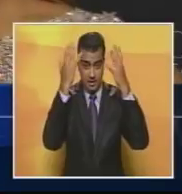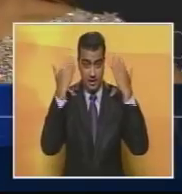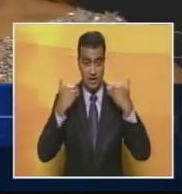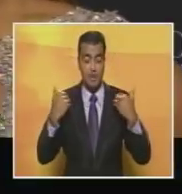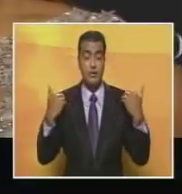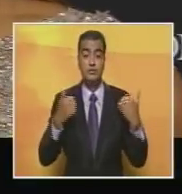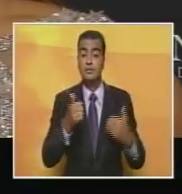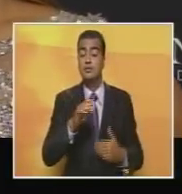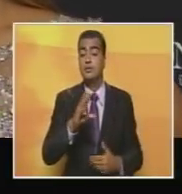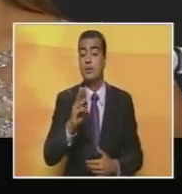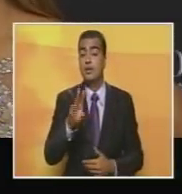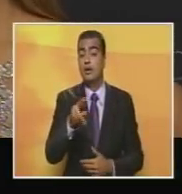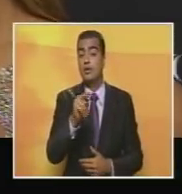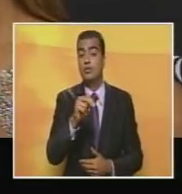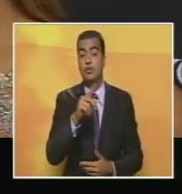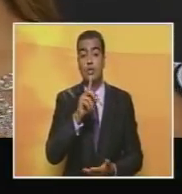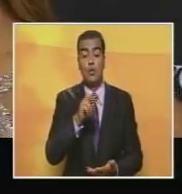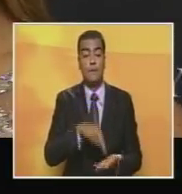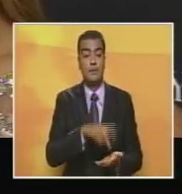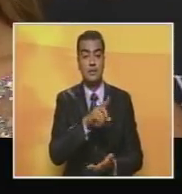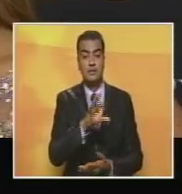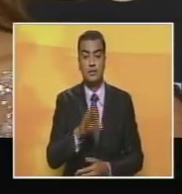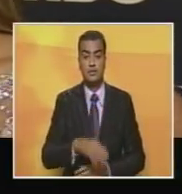el 19 de julio de 2019.